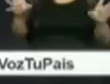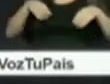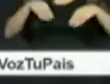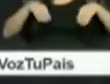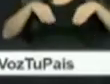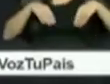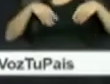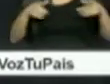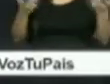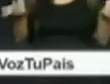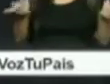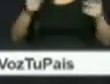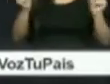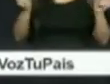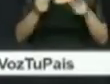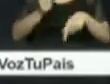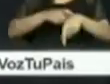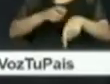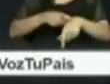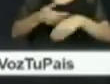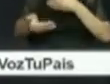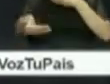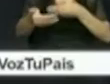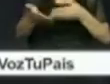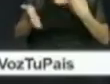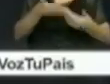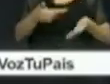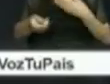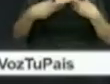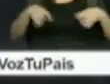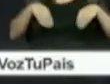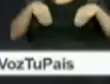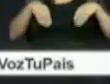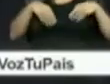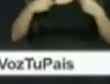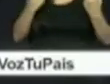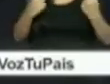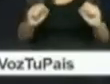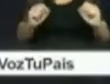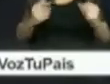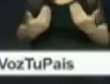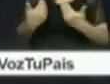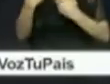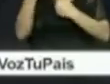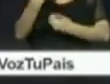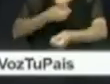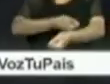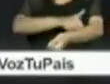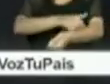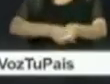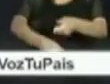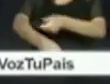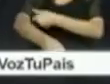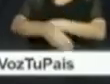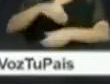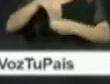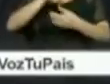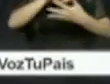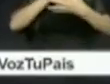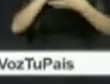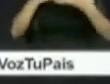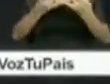el reto de en tan corto tiempo organizar un evento tan grande con una programación de tanta